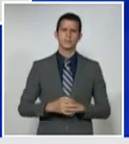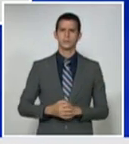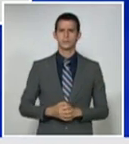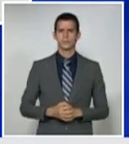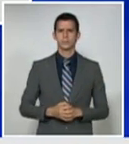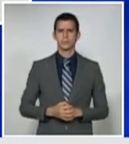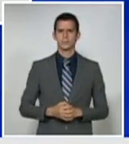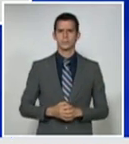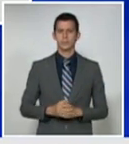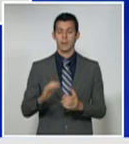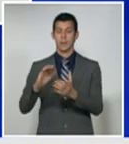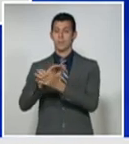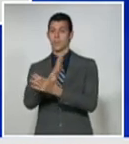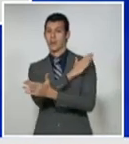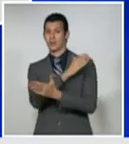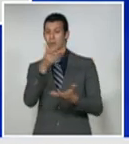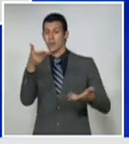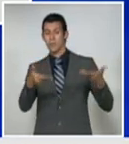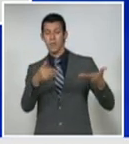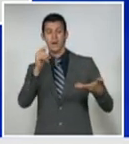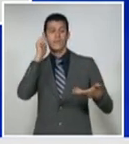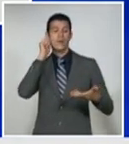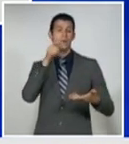pandemia, 23.004,